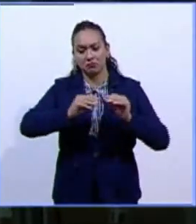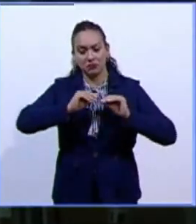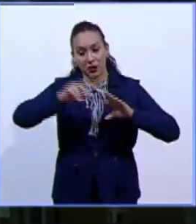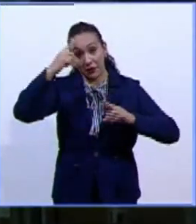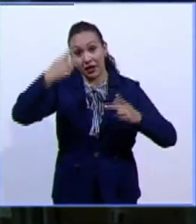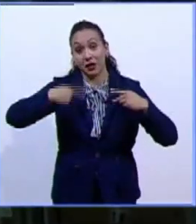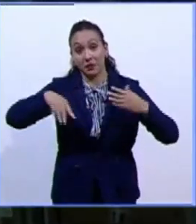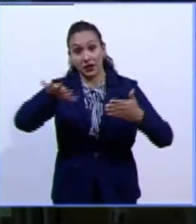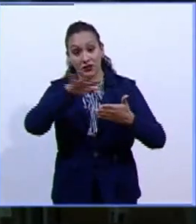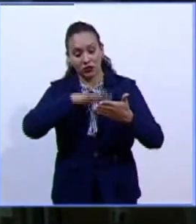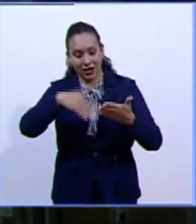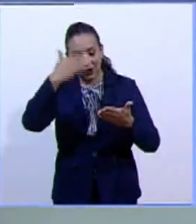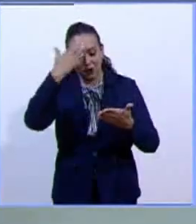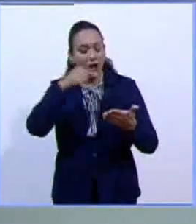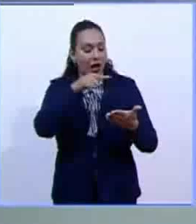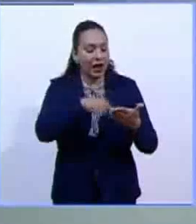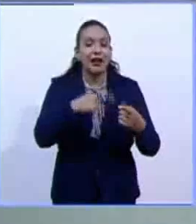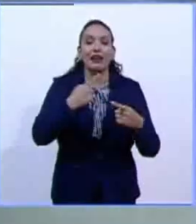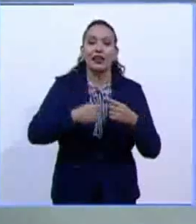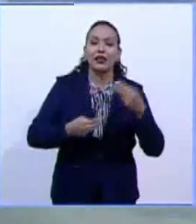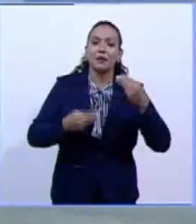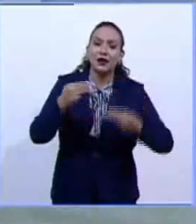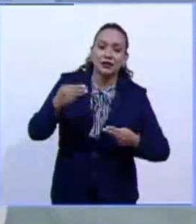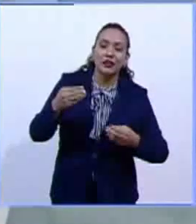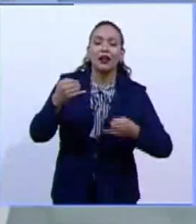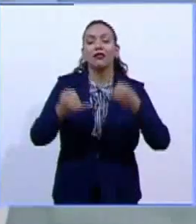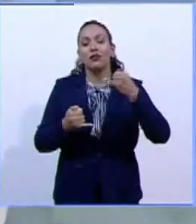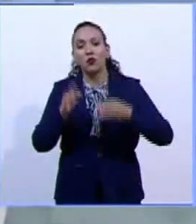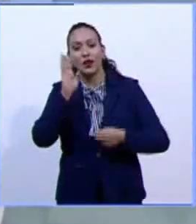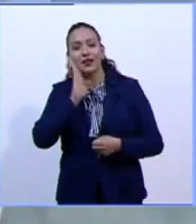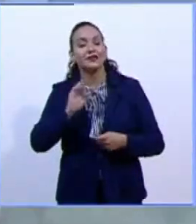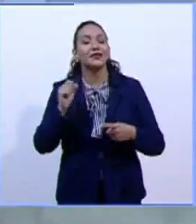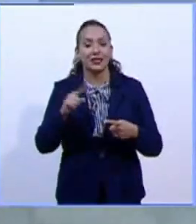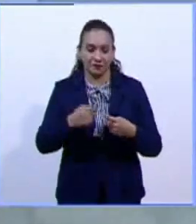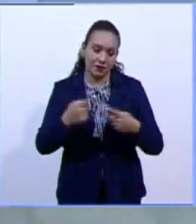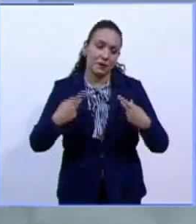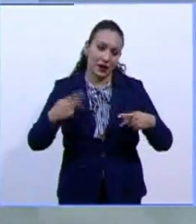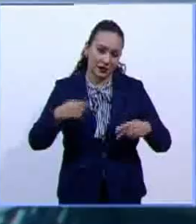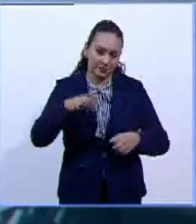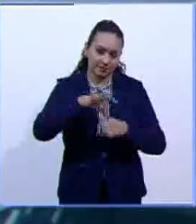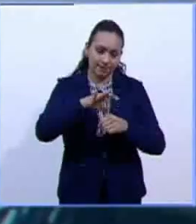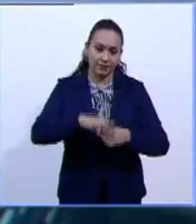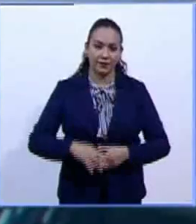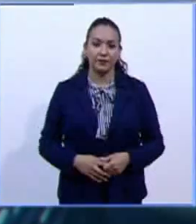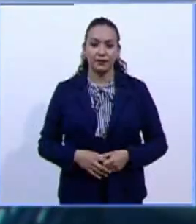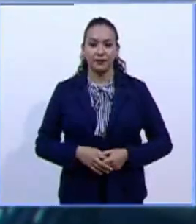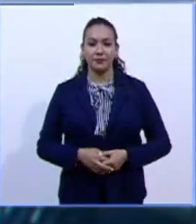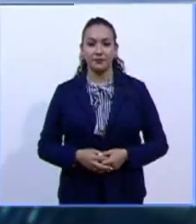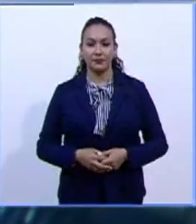comprensión de las actividades de las personas candidatas.